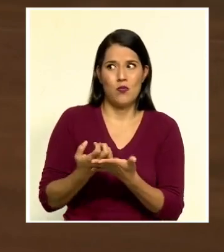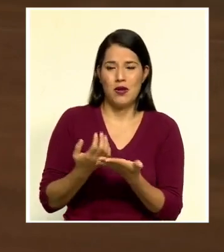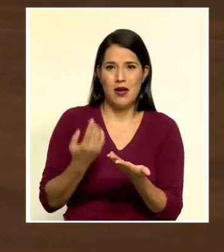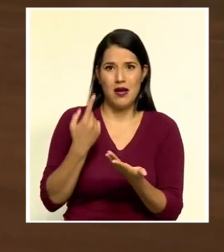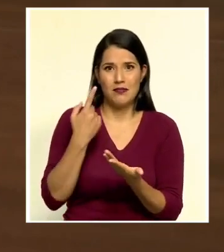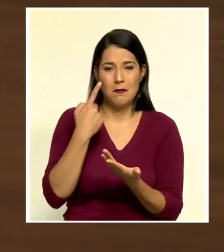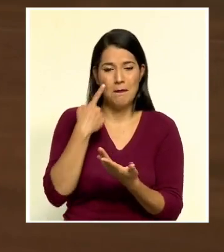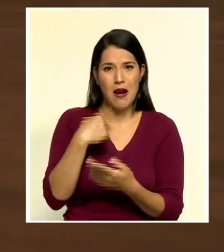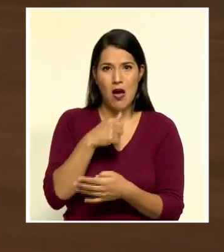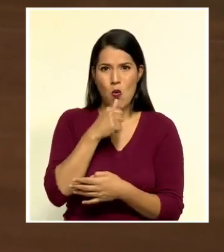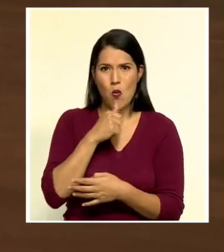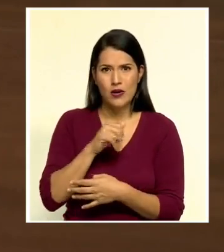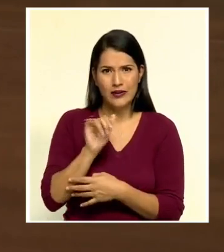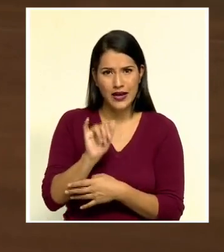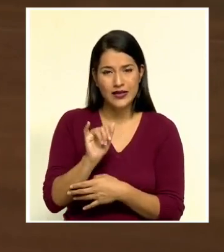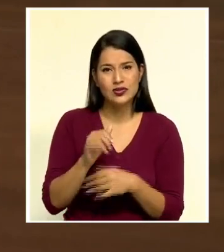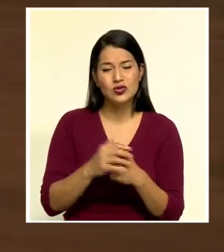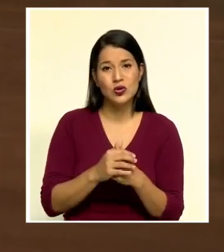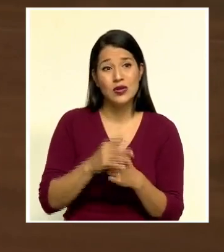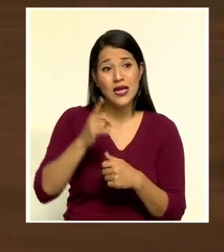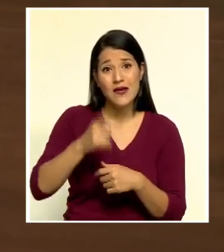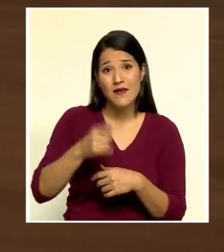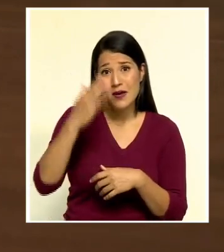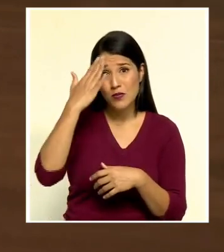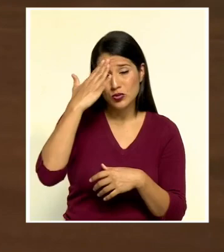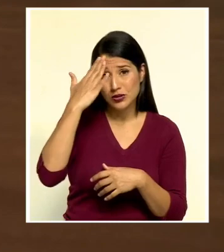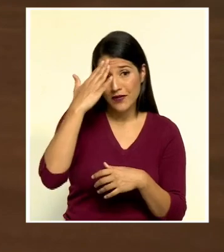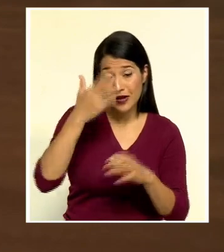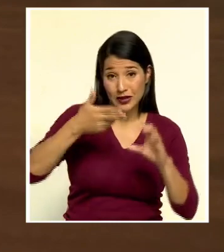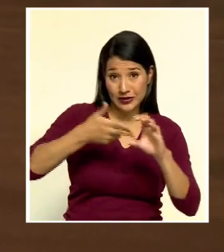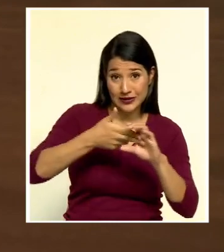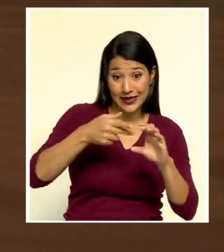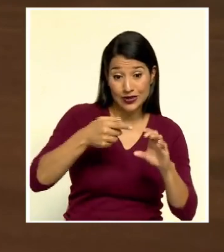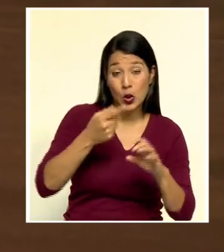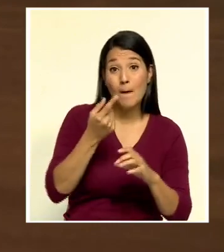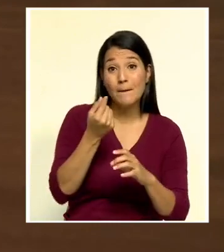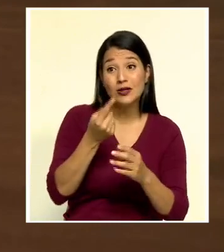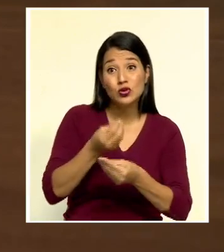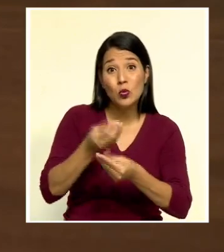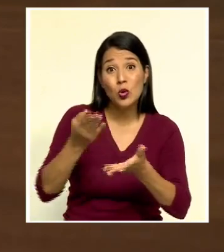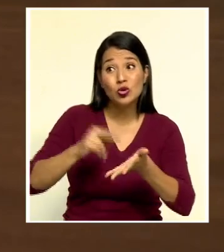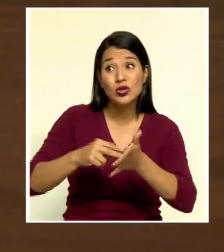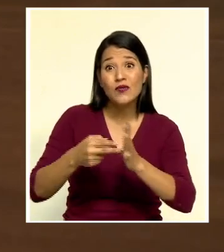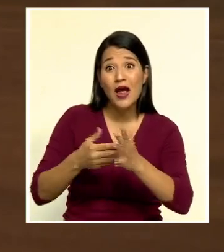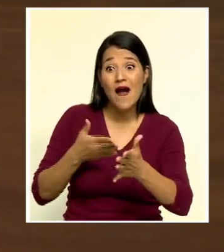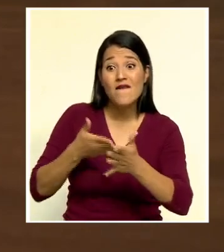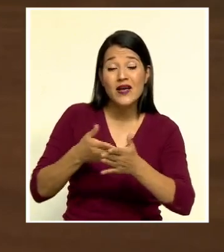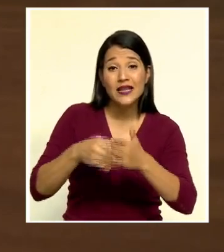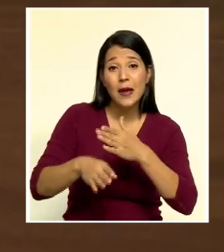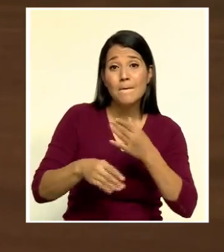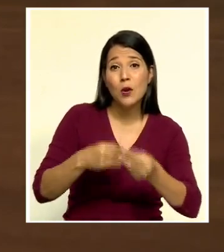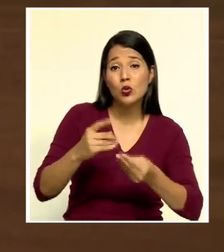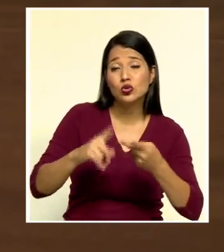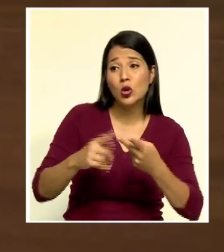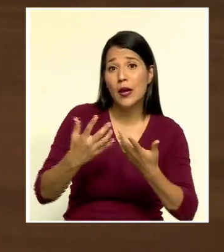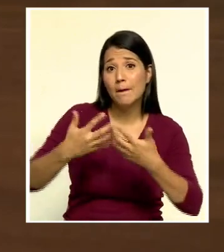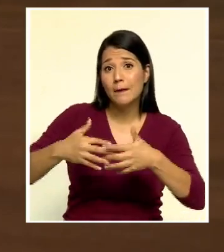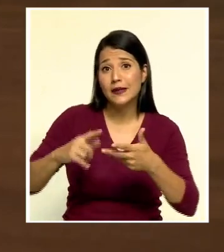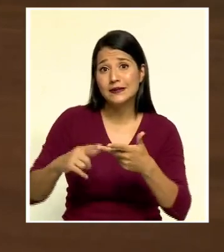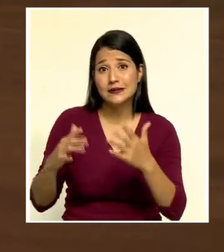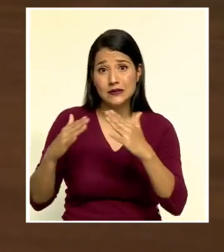gasolina impacta, es un precio público que impacta en la producción, que impacta en las industrias, que impacta en los